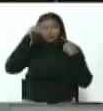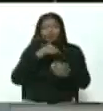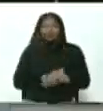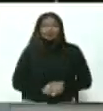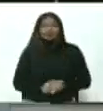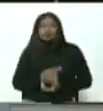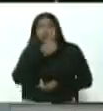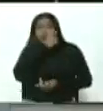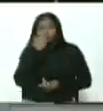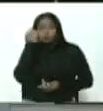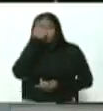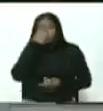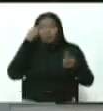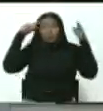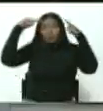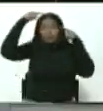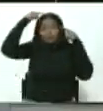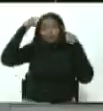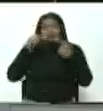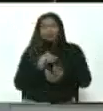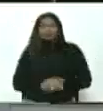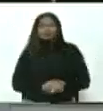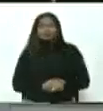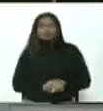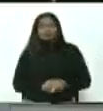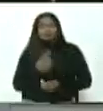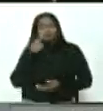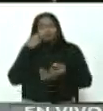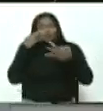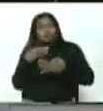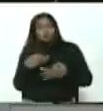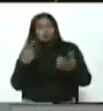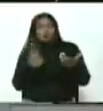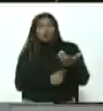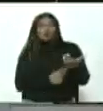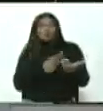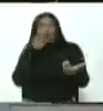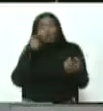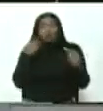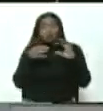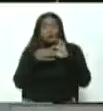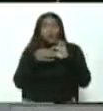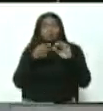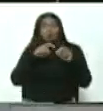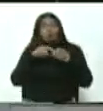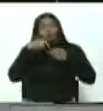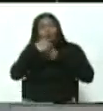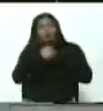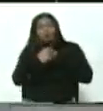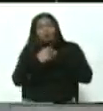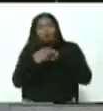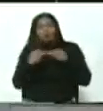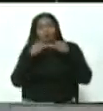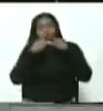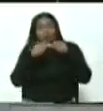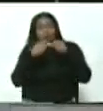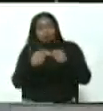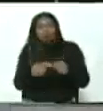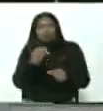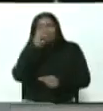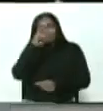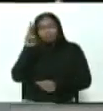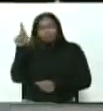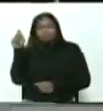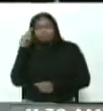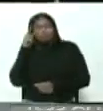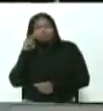Los ojitos de nuestro Chávez. Y yo estoy seguro que los hermanos del Gran Polo también ellos van a buscar. Si va a votar por el PPT, lo primero que la gente